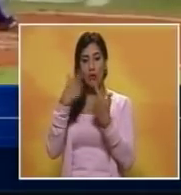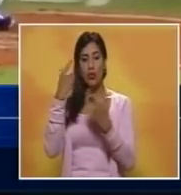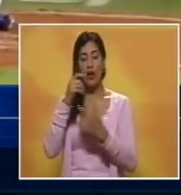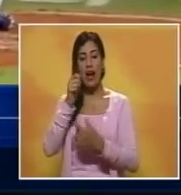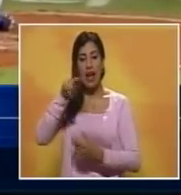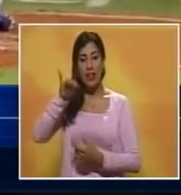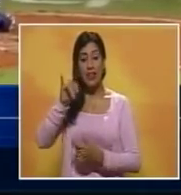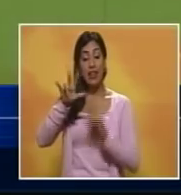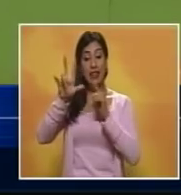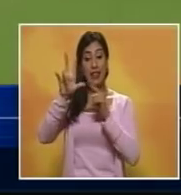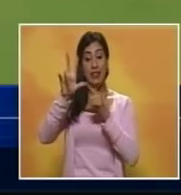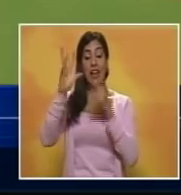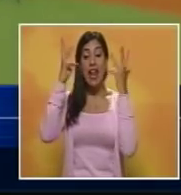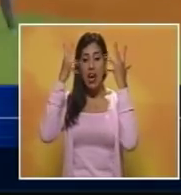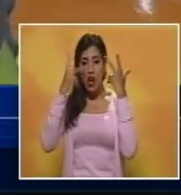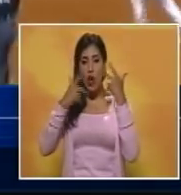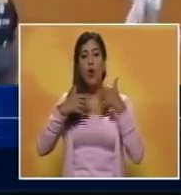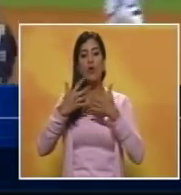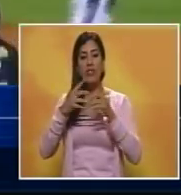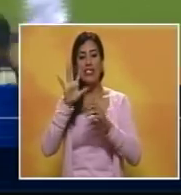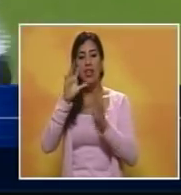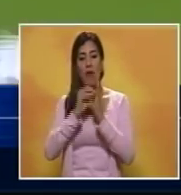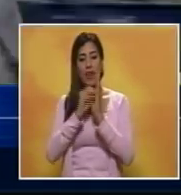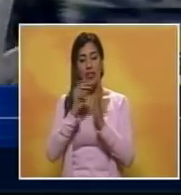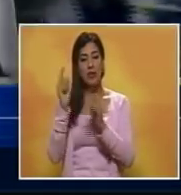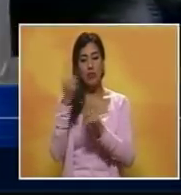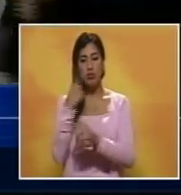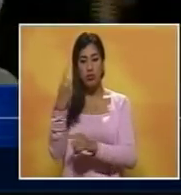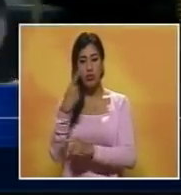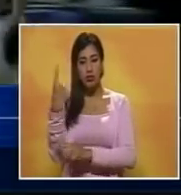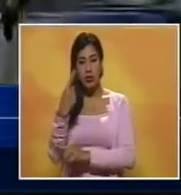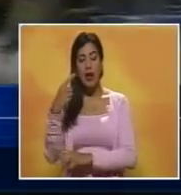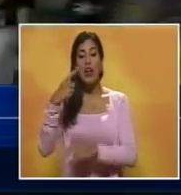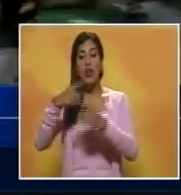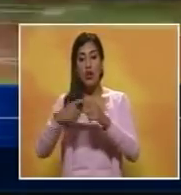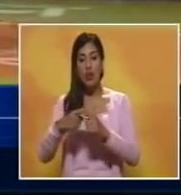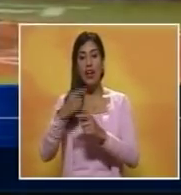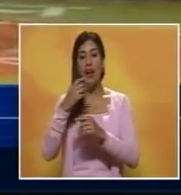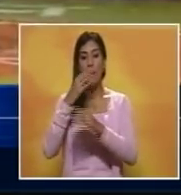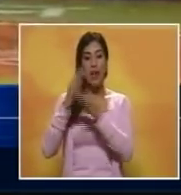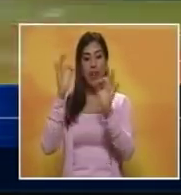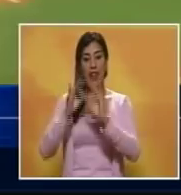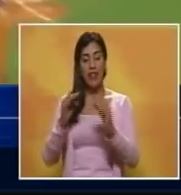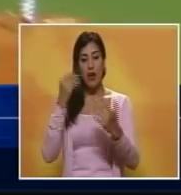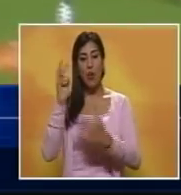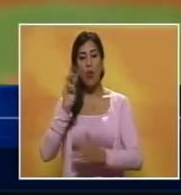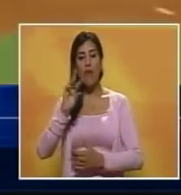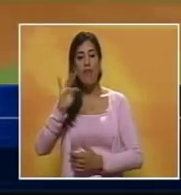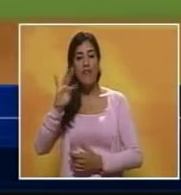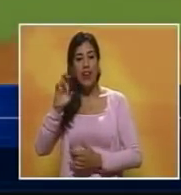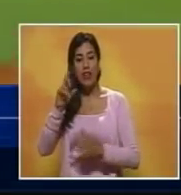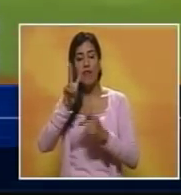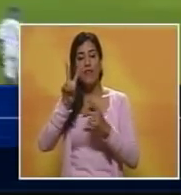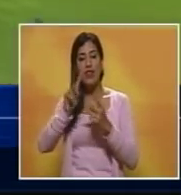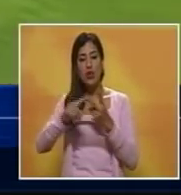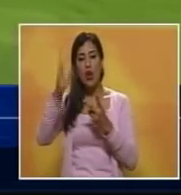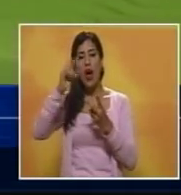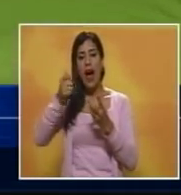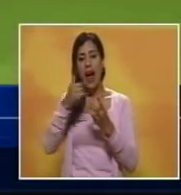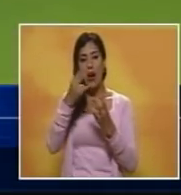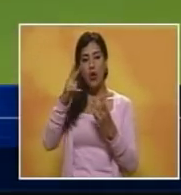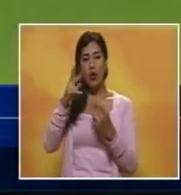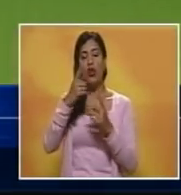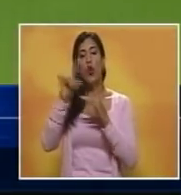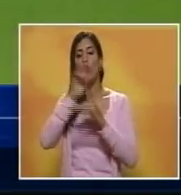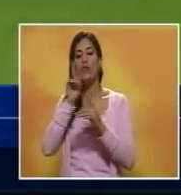García. Ya para la tercera, los melenudos fabricaron un rally de 5 anotaciones en el que se combinaron los imparables de Wilfredo Tobar, Víctor Reyes, Harold Ramírez,